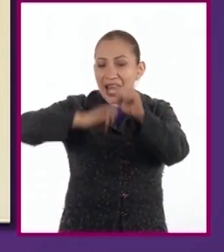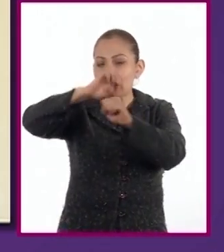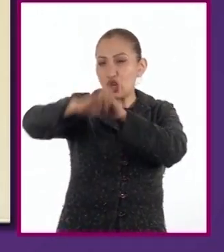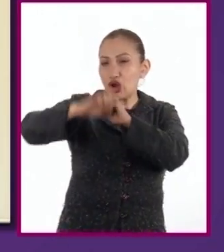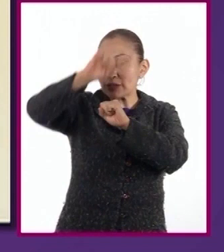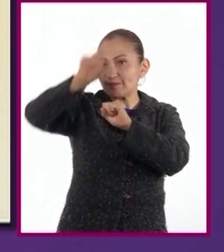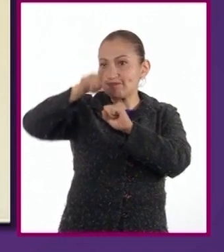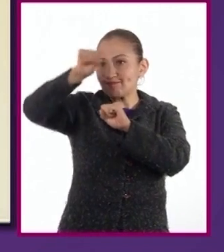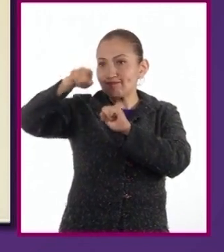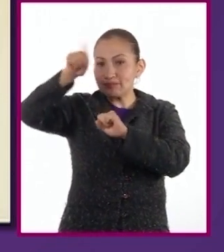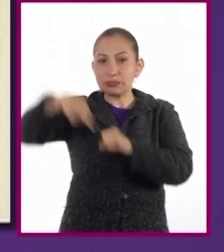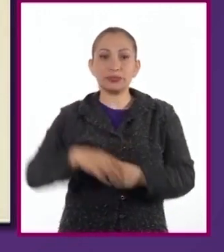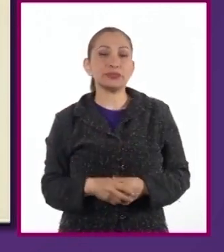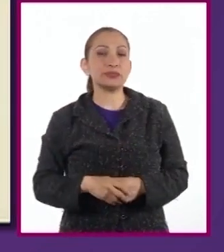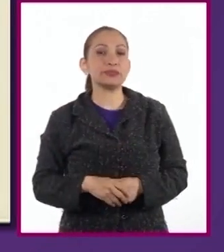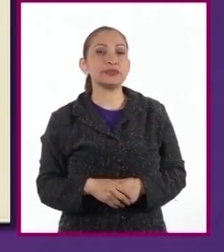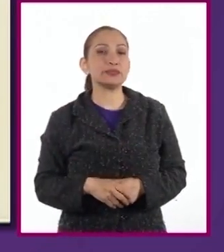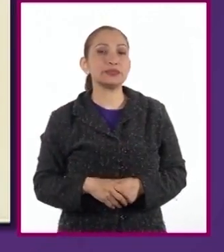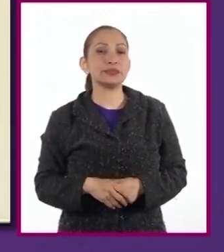externos.